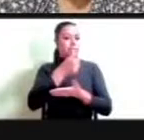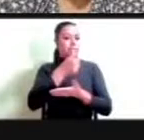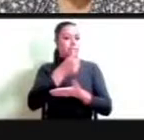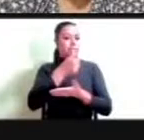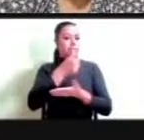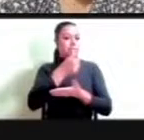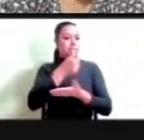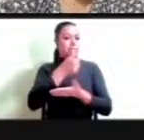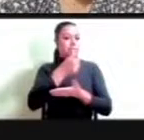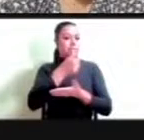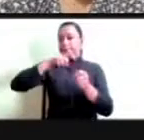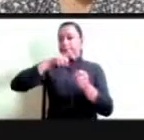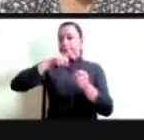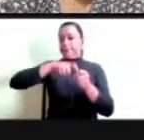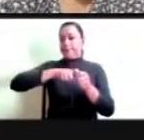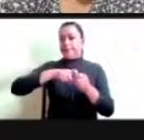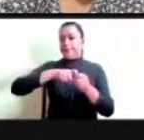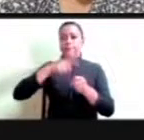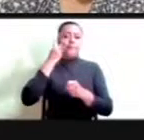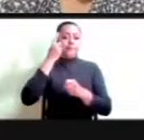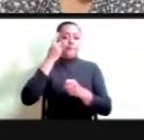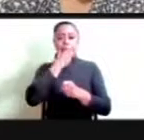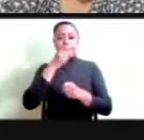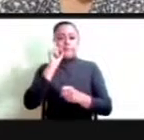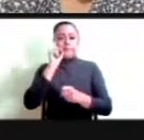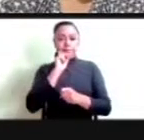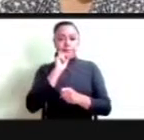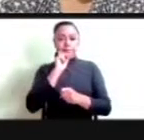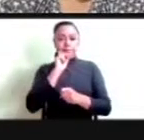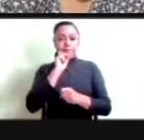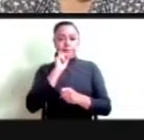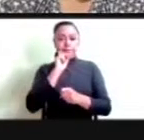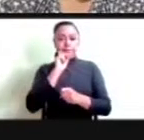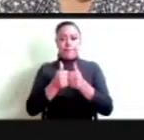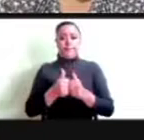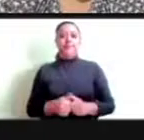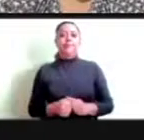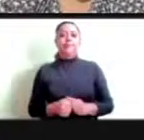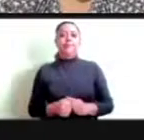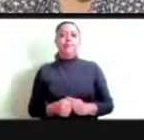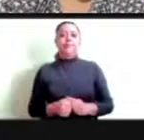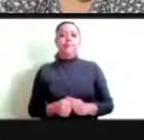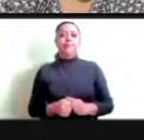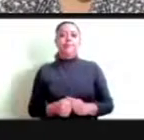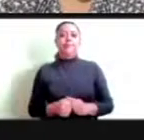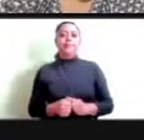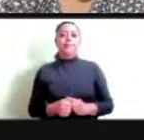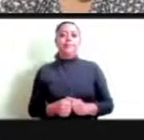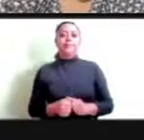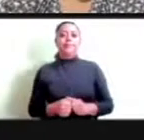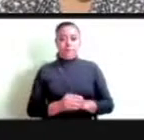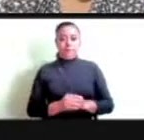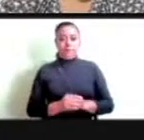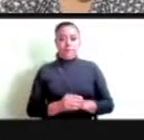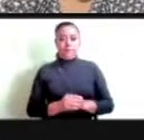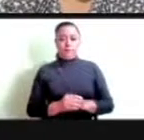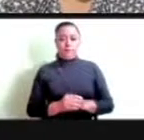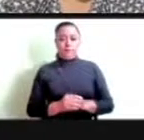incorporaciones de las diputadas y los diputados presentes a la sesión, a la presente sesión, perdón. Sí, diputada